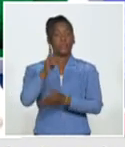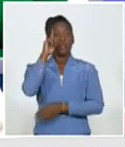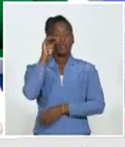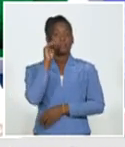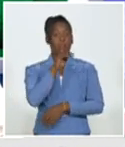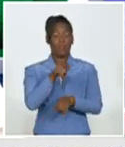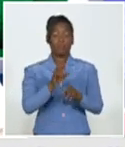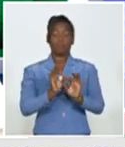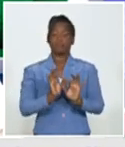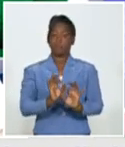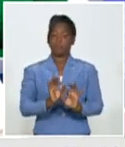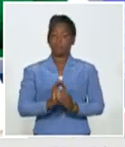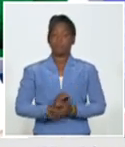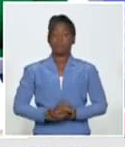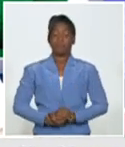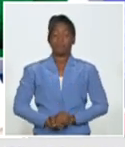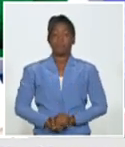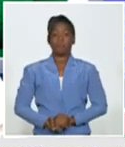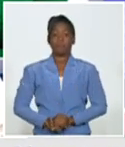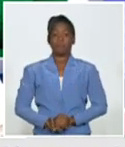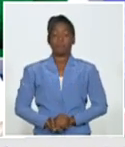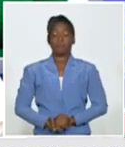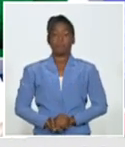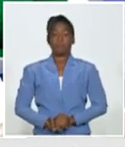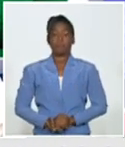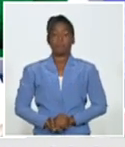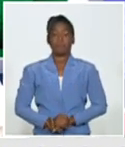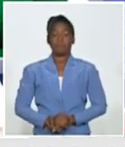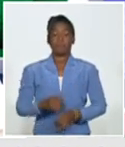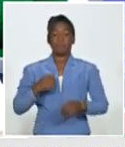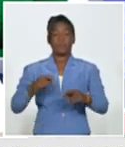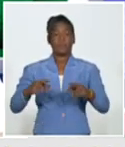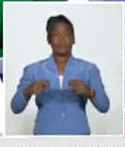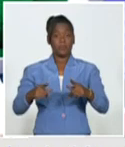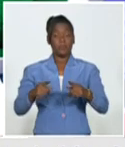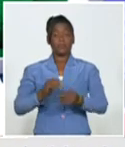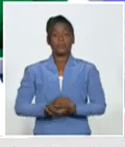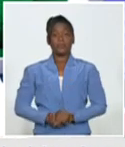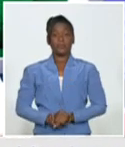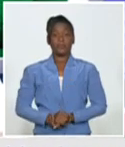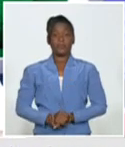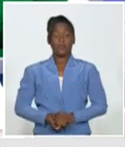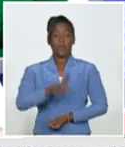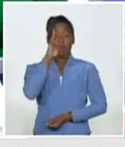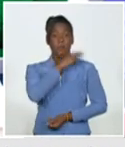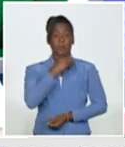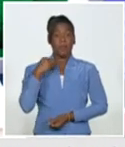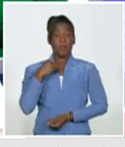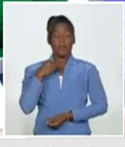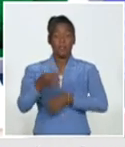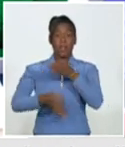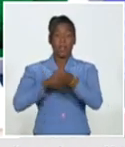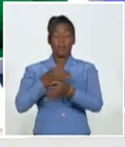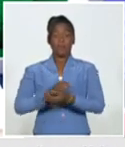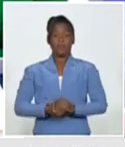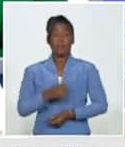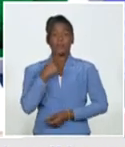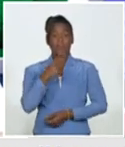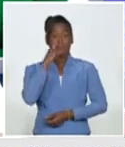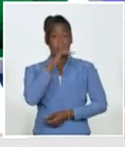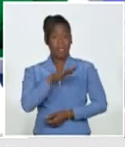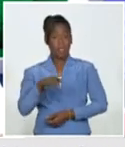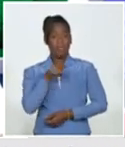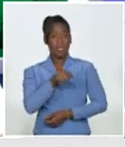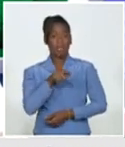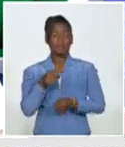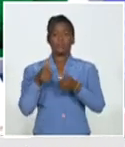esta paciente, aunque nos reiteran los especialistas, estable y con muchas posibilidades de